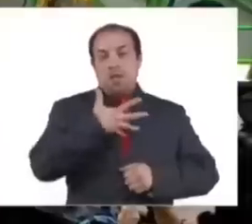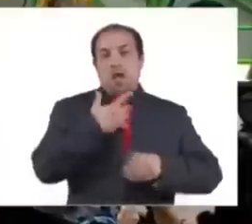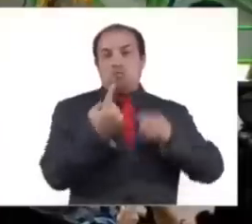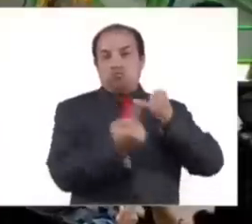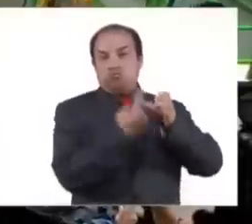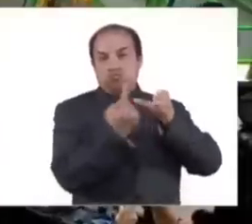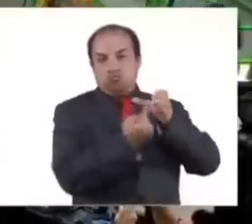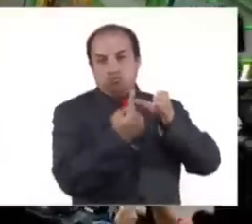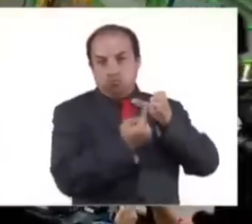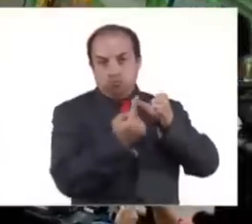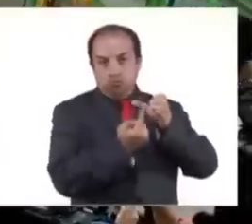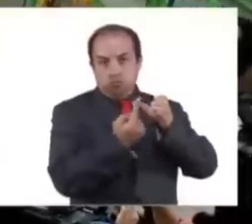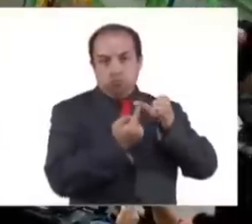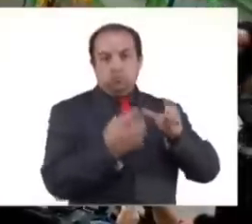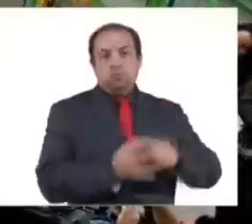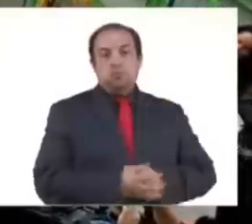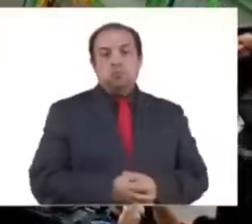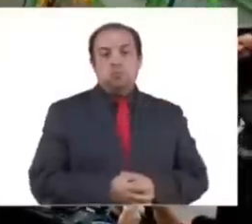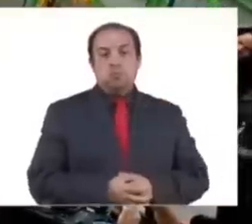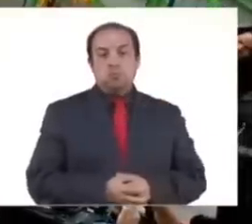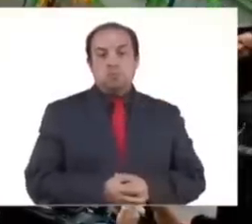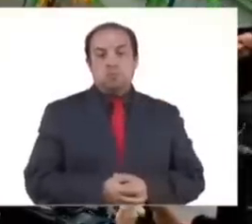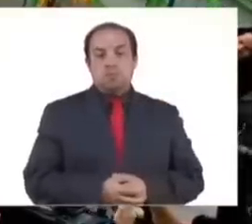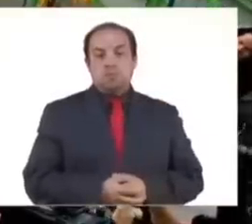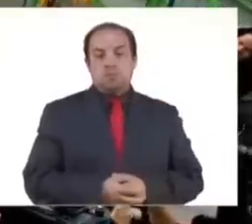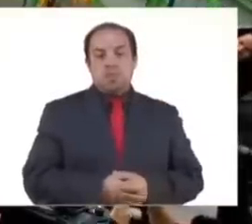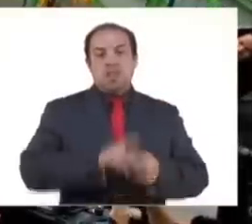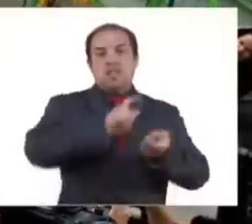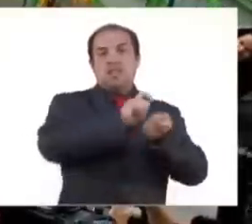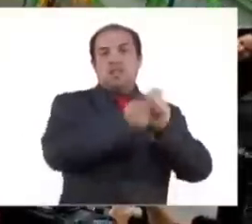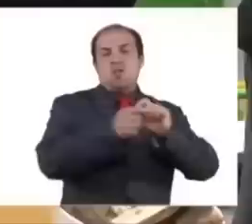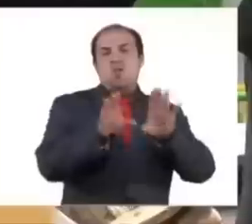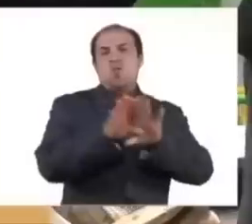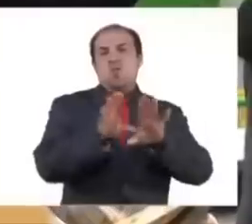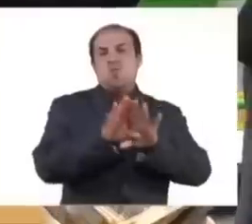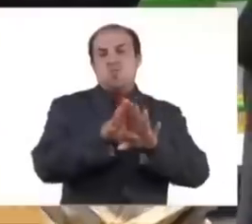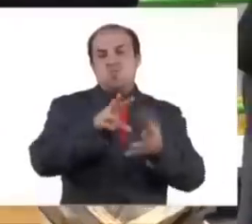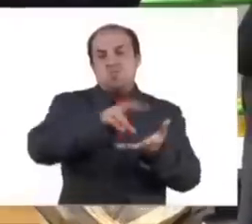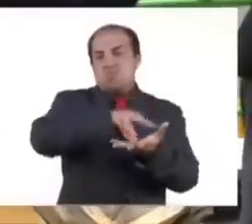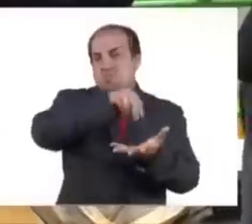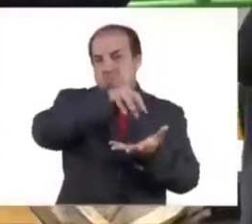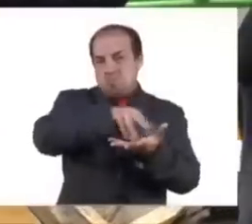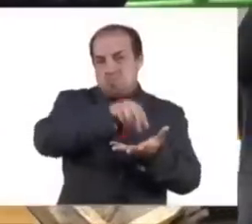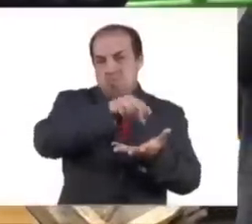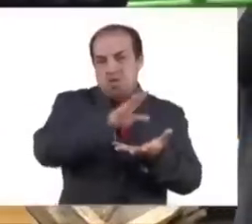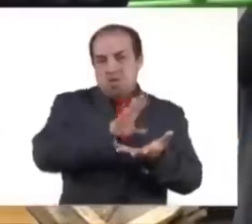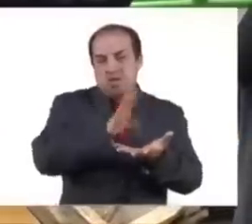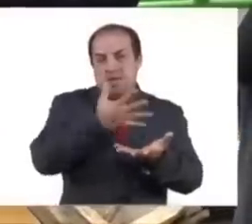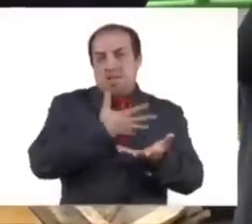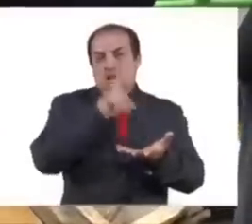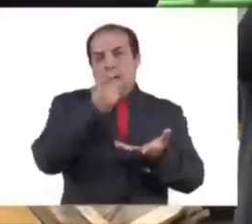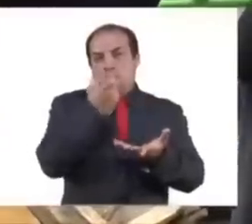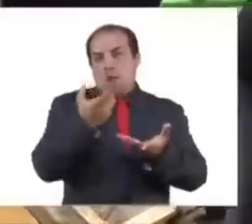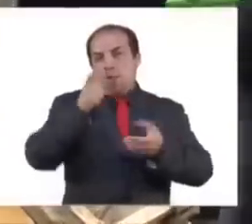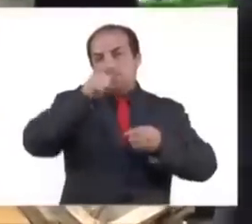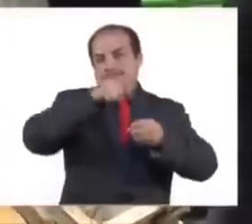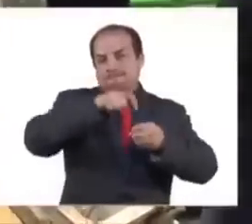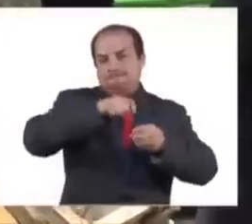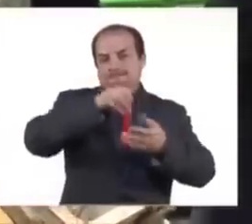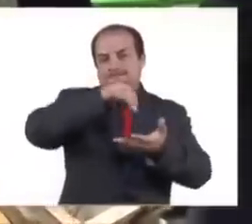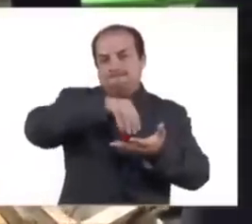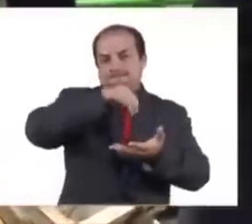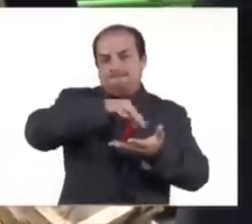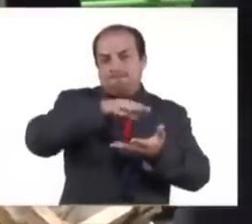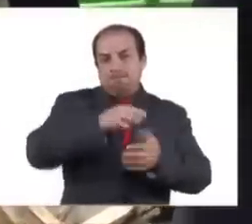licuadora y hacemos una especie como de pulpa donde le agregamos un poco de agua de proceso.